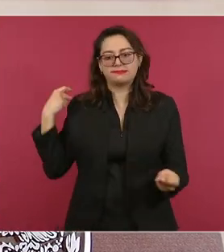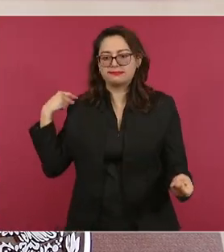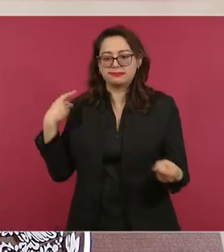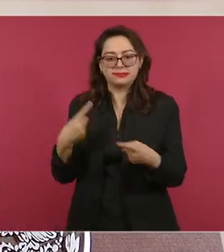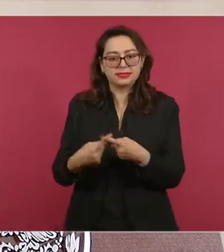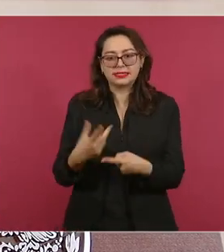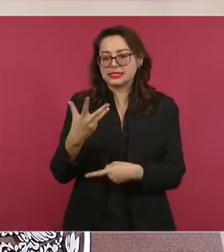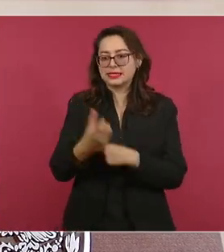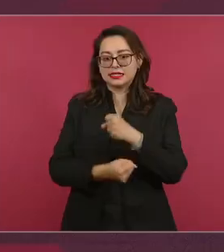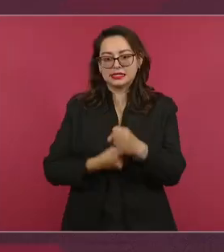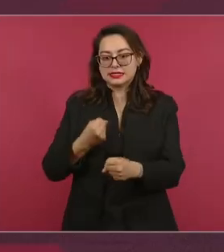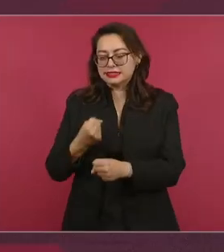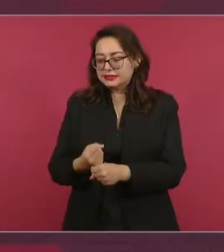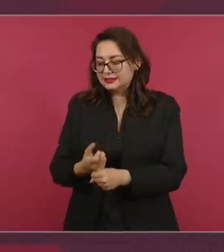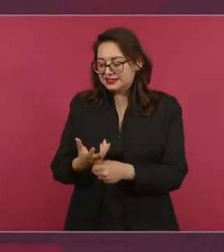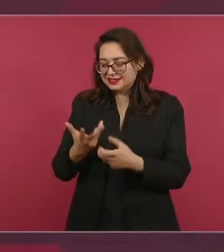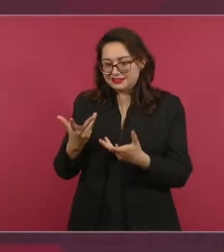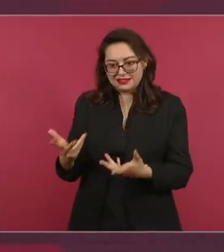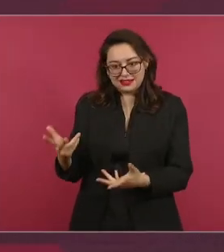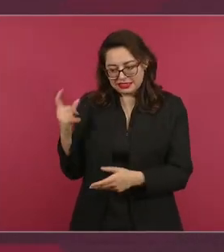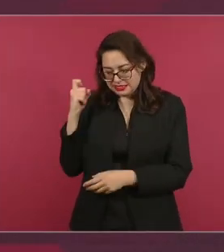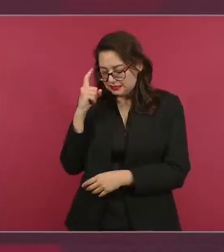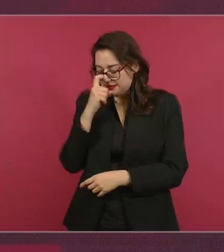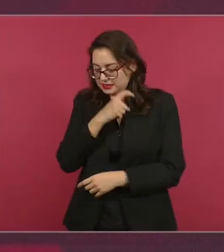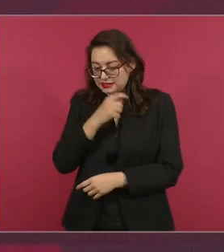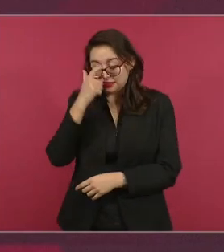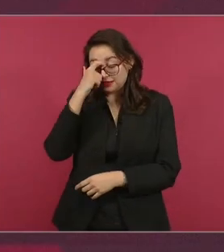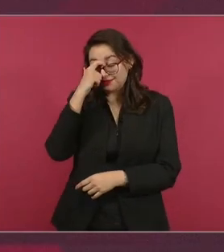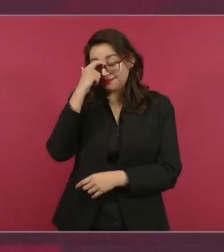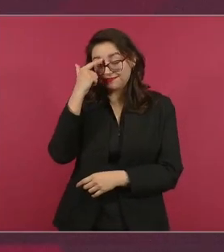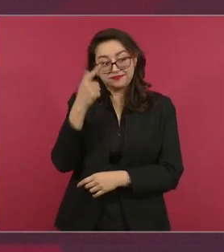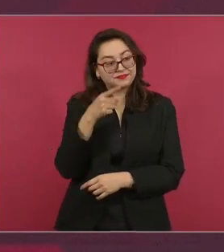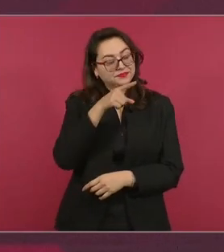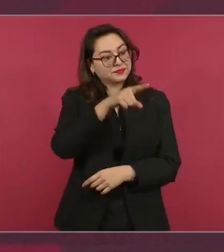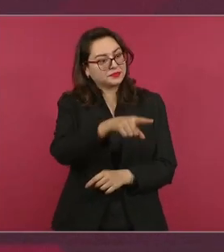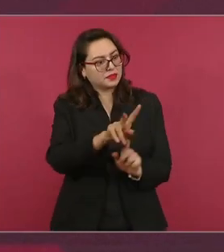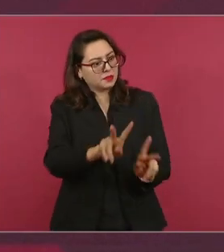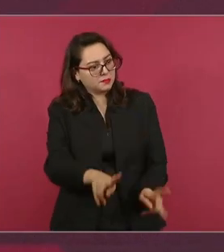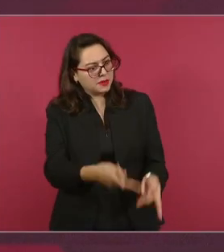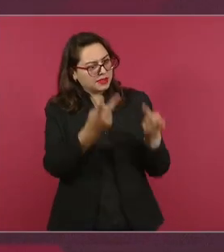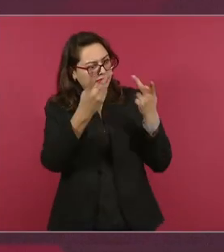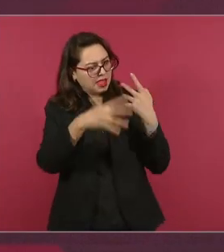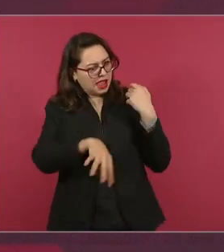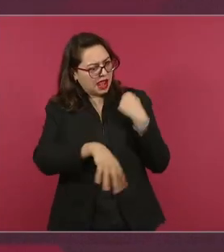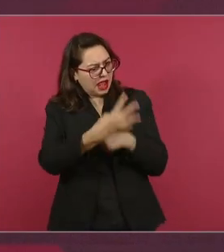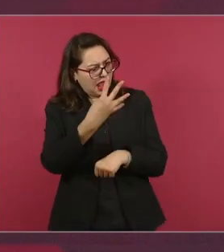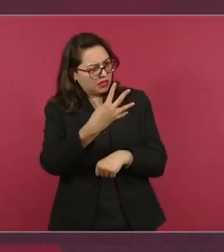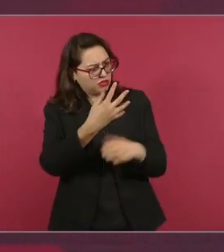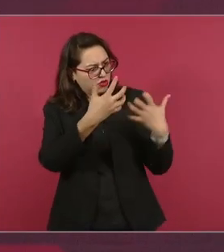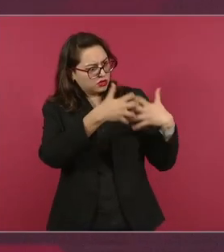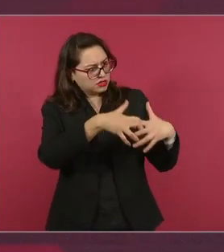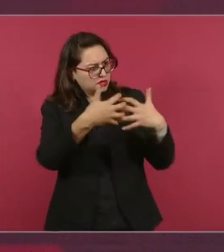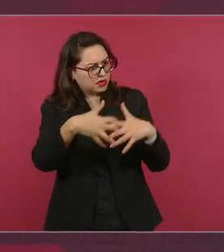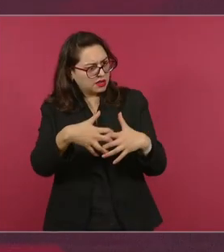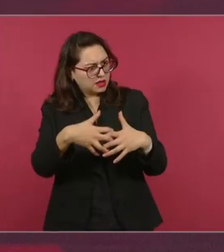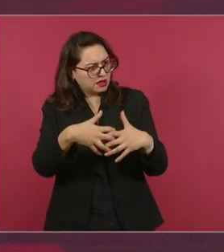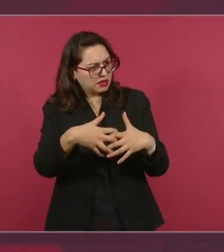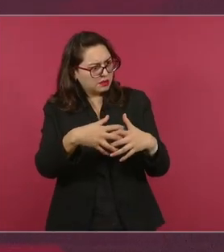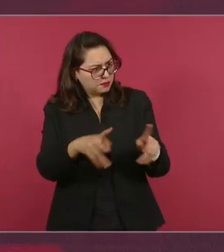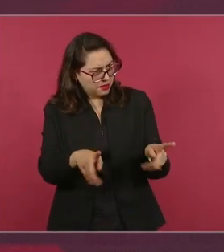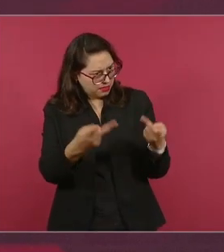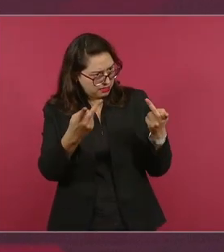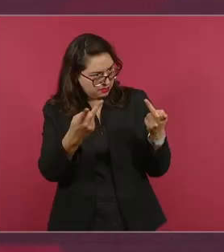Y cuando nos ofrecen las 14 plantas, no significaba